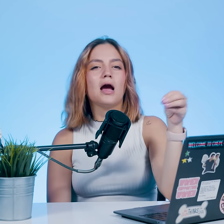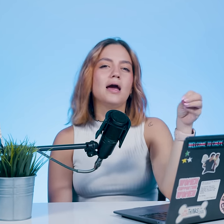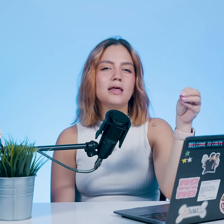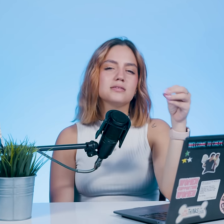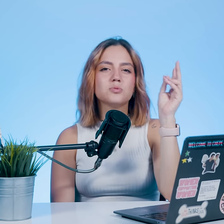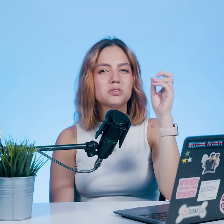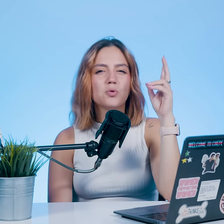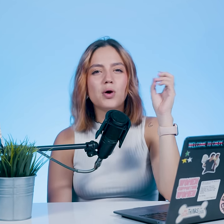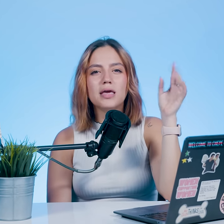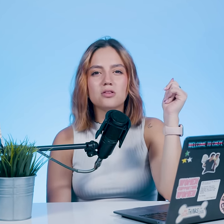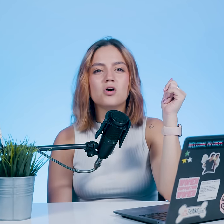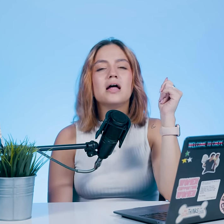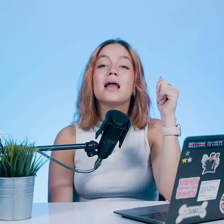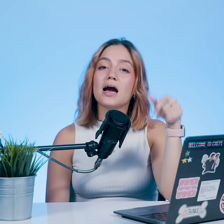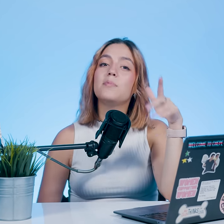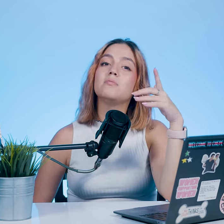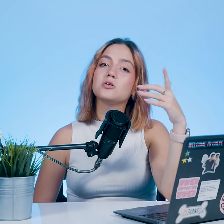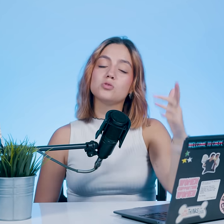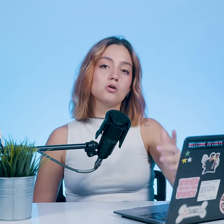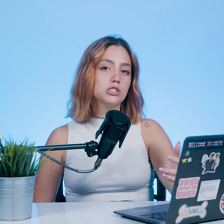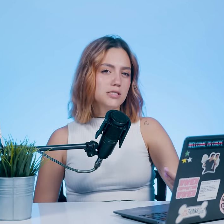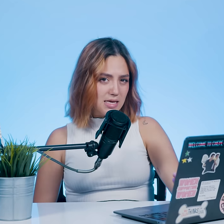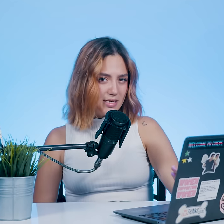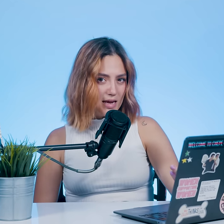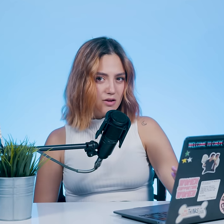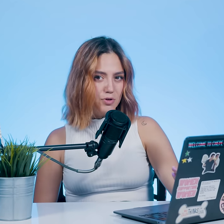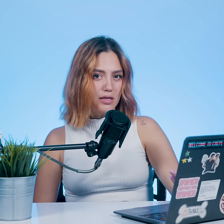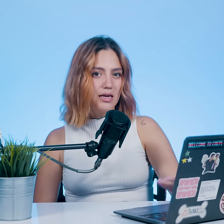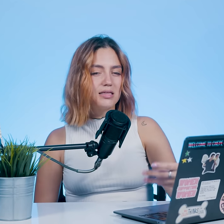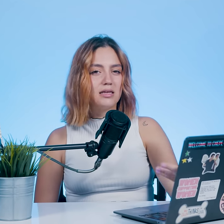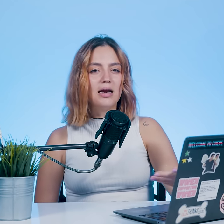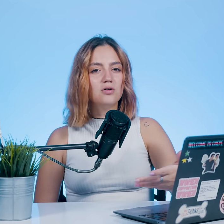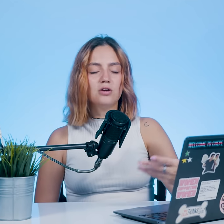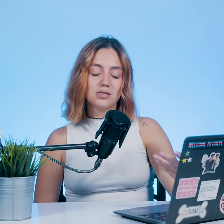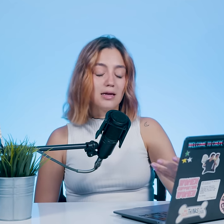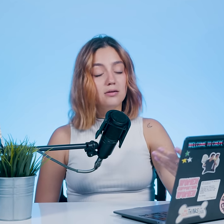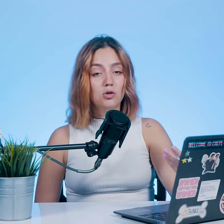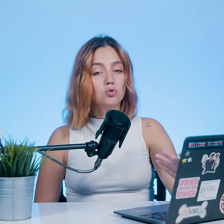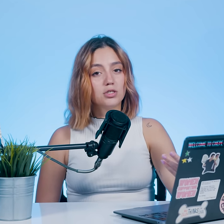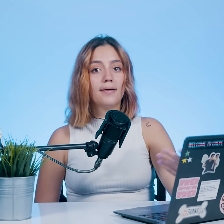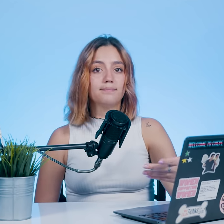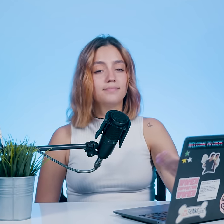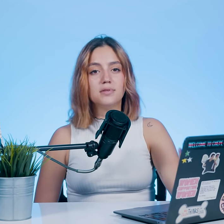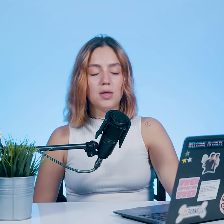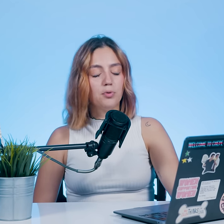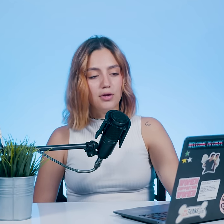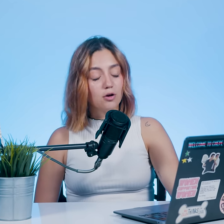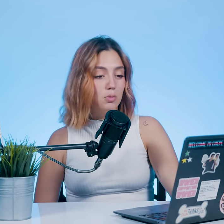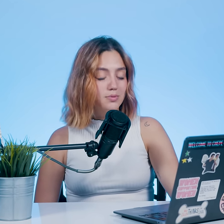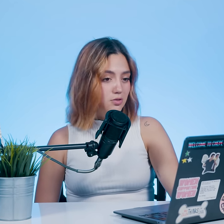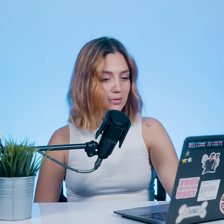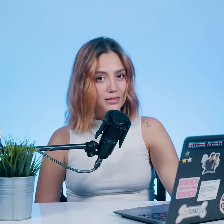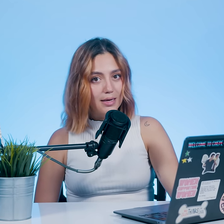que no iban a caer en este supuesto jueguito la caja por lo menos tuvo conciencia de que lo importante era tenerlo y no esta lucha de